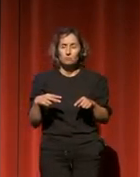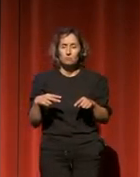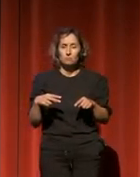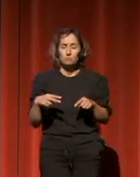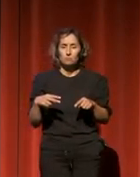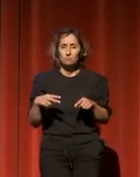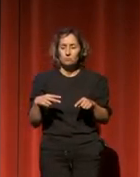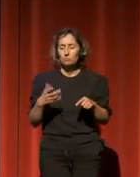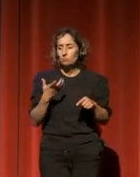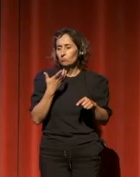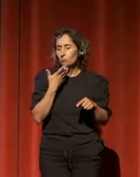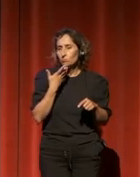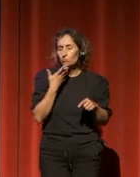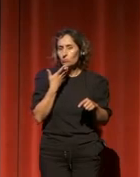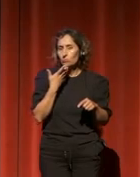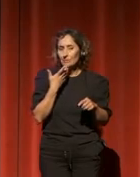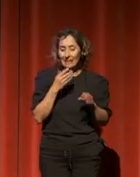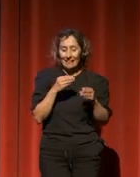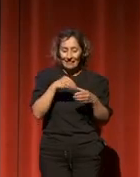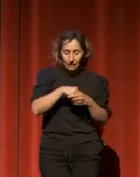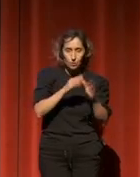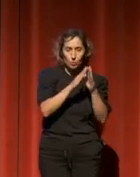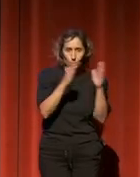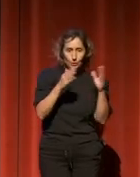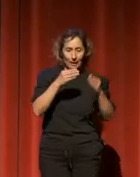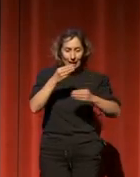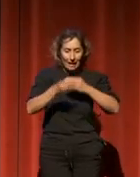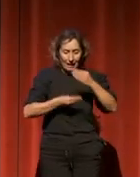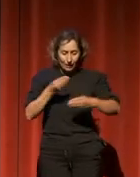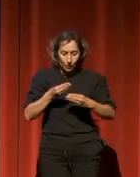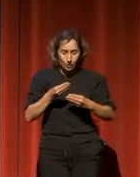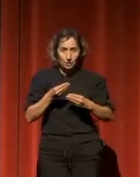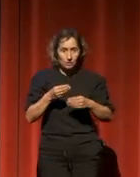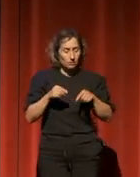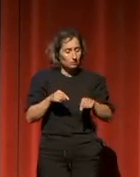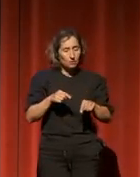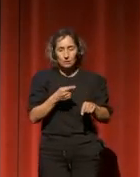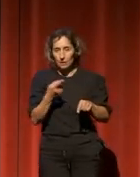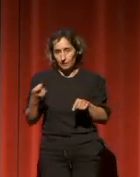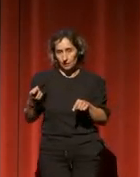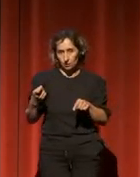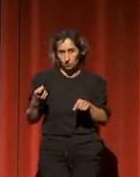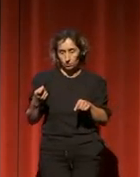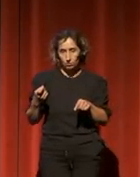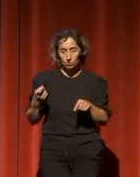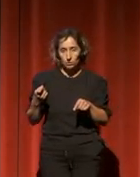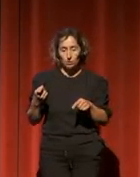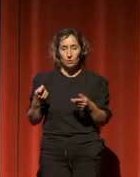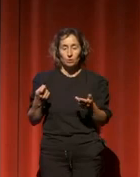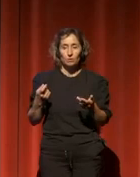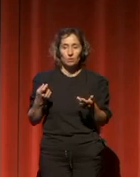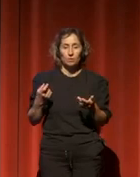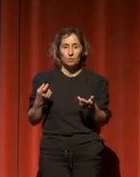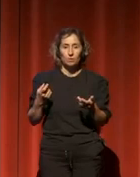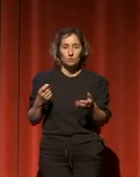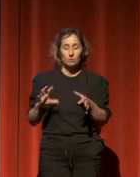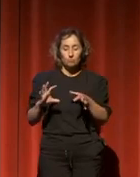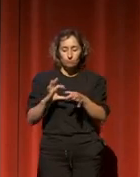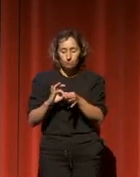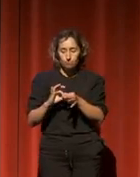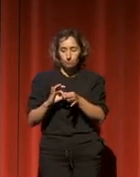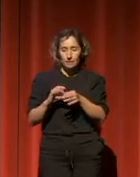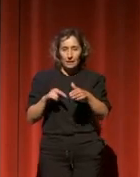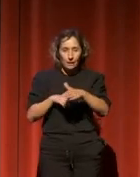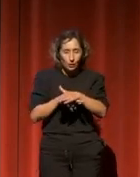llevar a cabo acciones en la propia biblioteca no es decir aprovechar a los recursos las relaciones las alianzas con